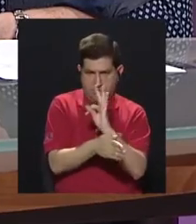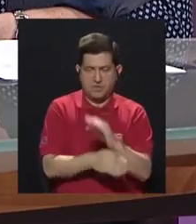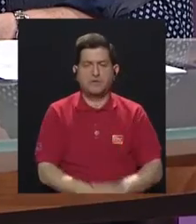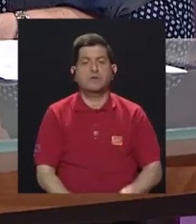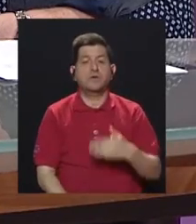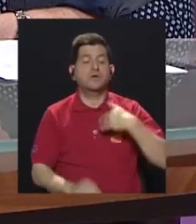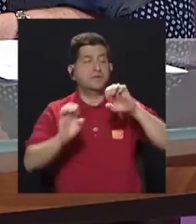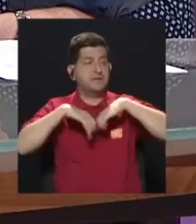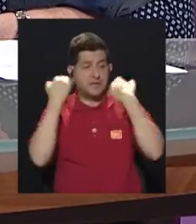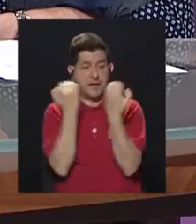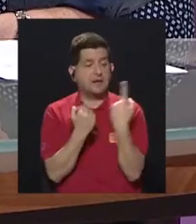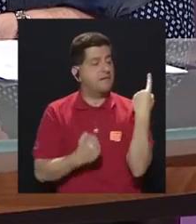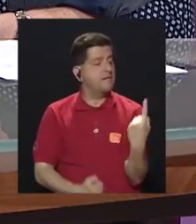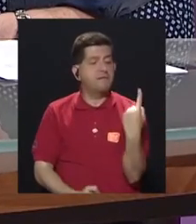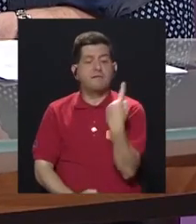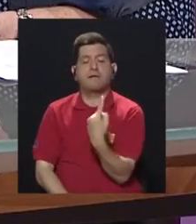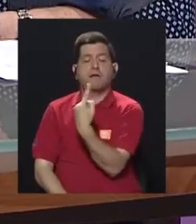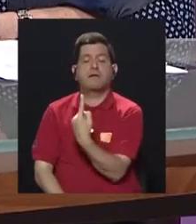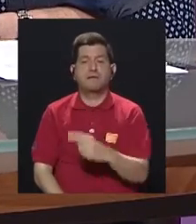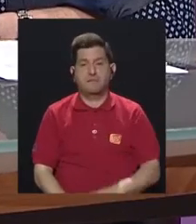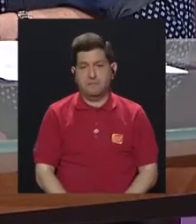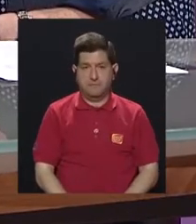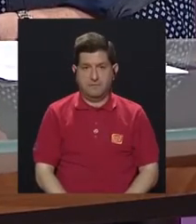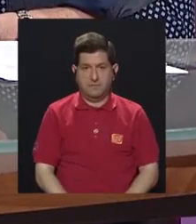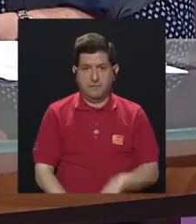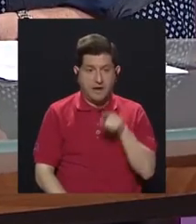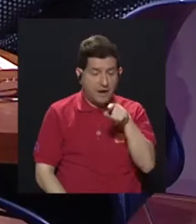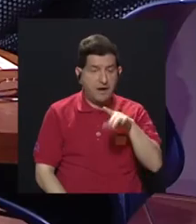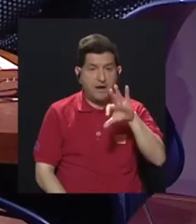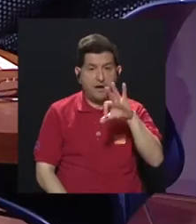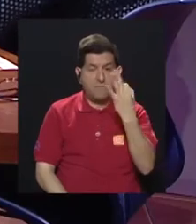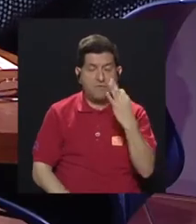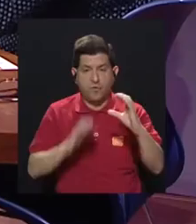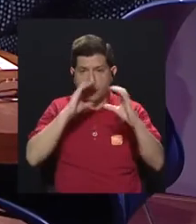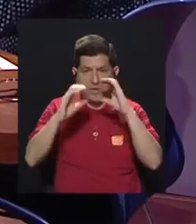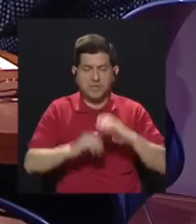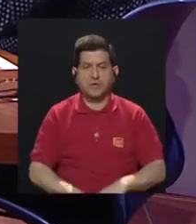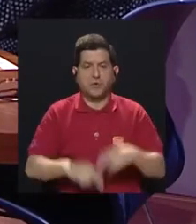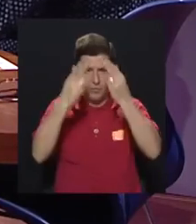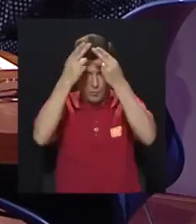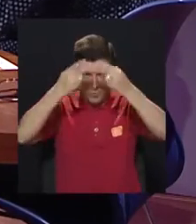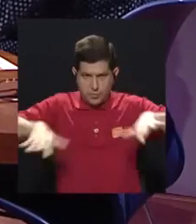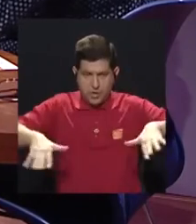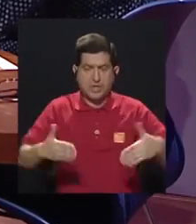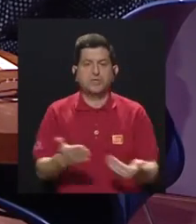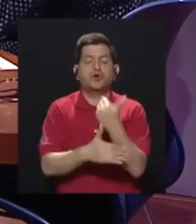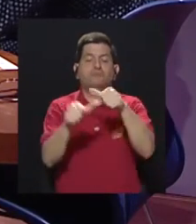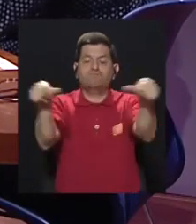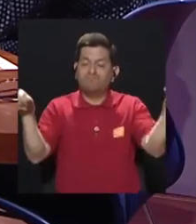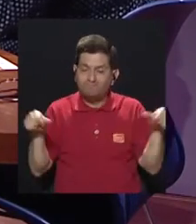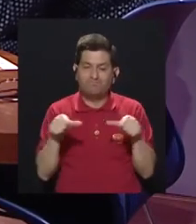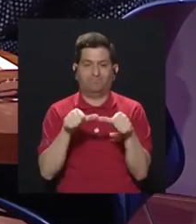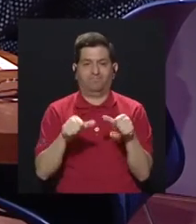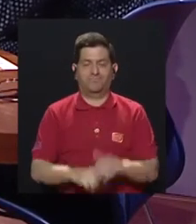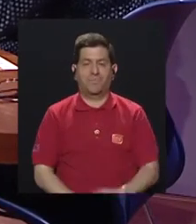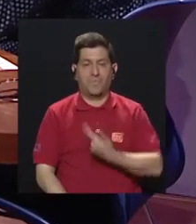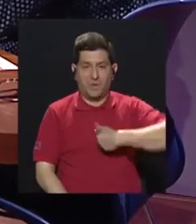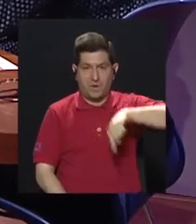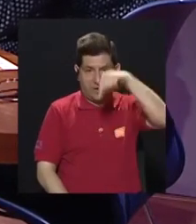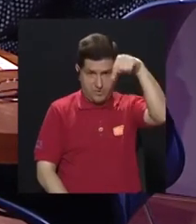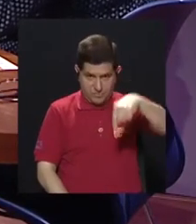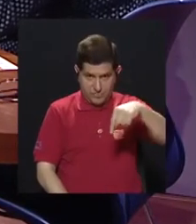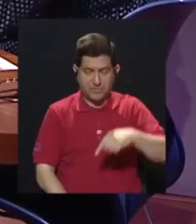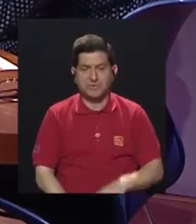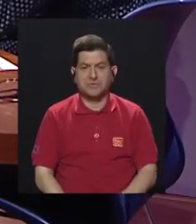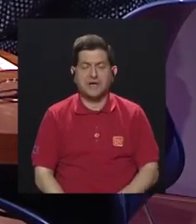un equipo por cada uno de los medios donde los medios virtuales fue un área nueva que estudiamos está